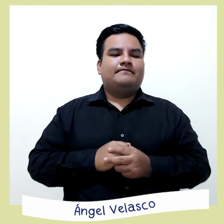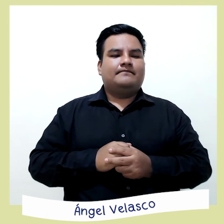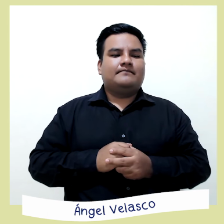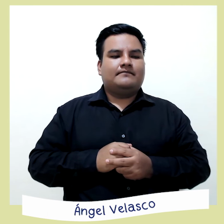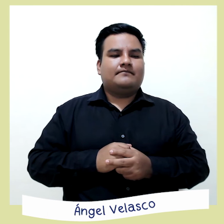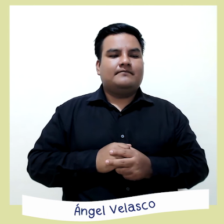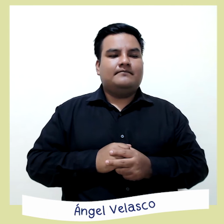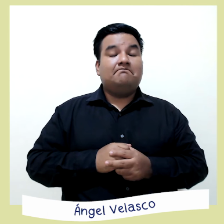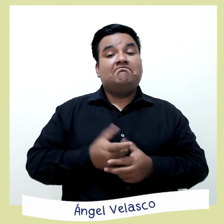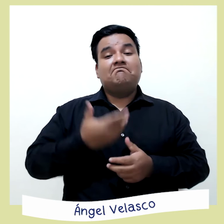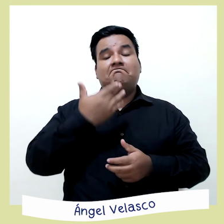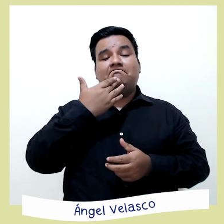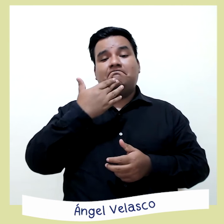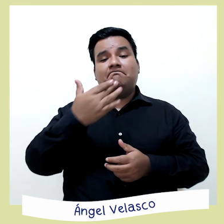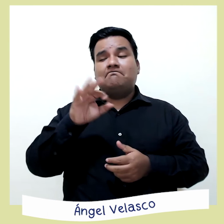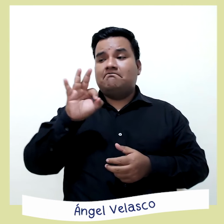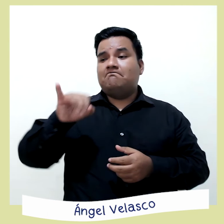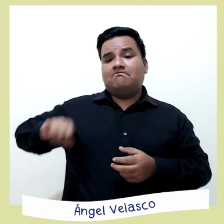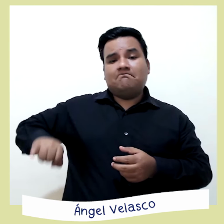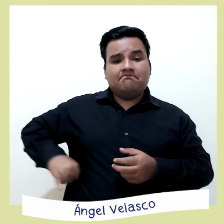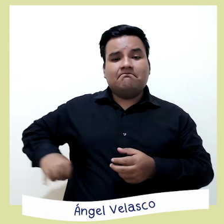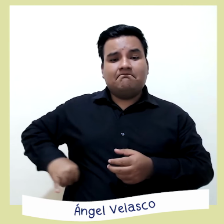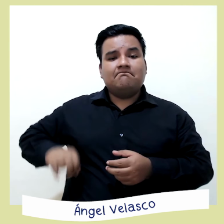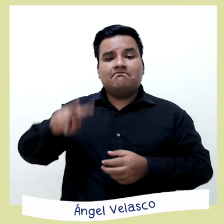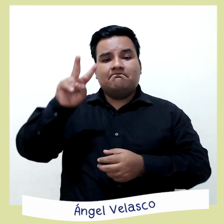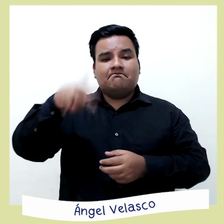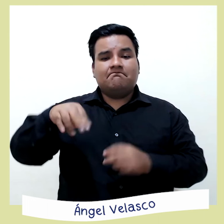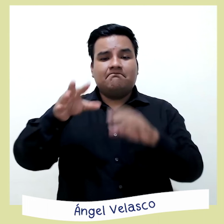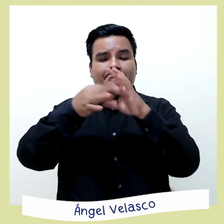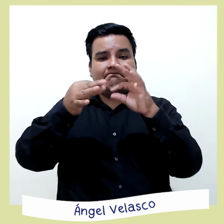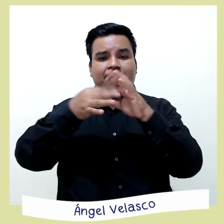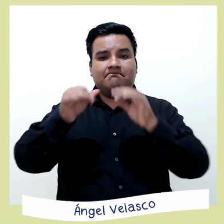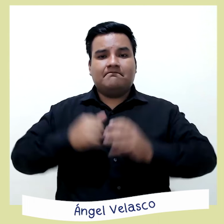instrumento más poderoso para combatir esos estereotipos.